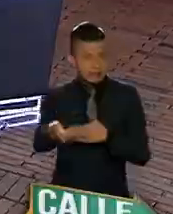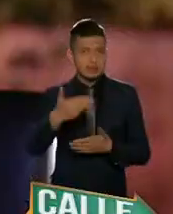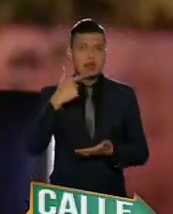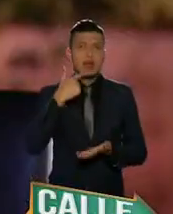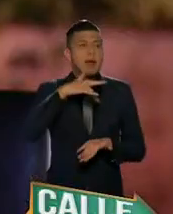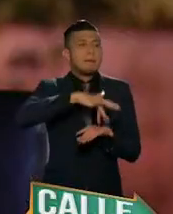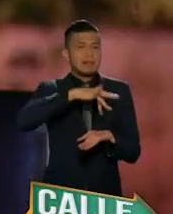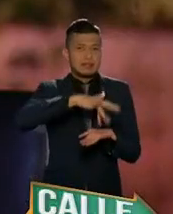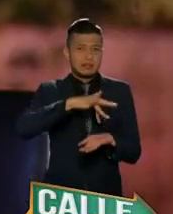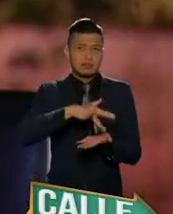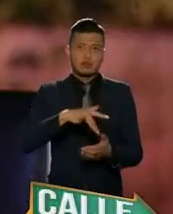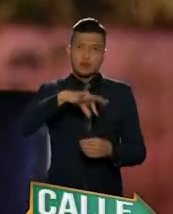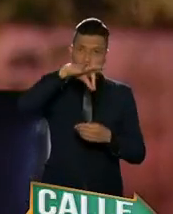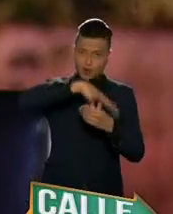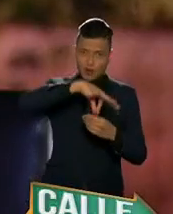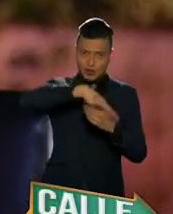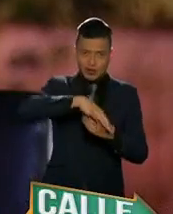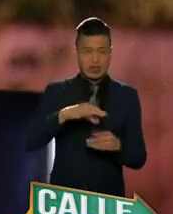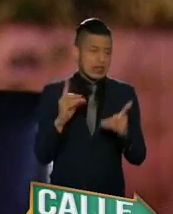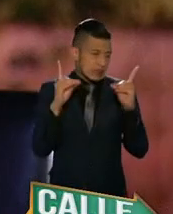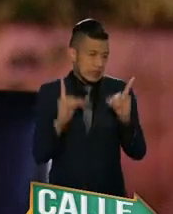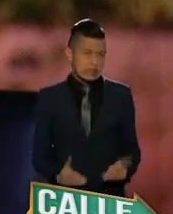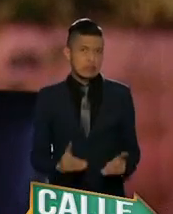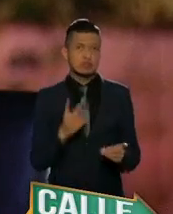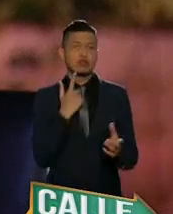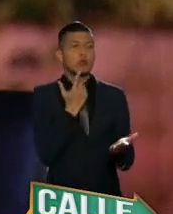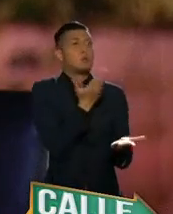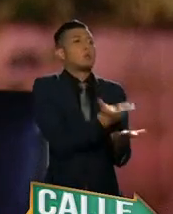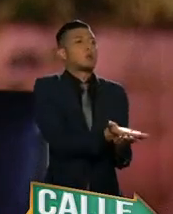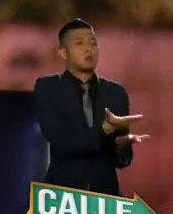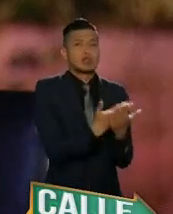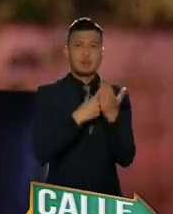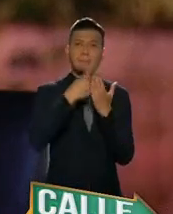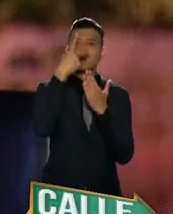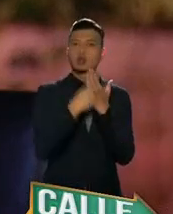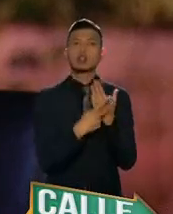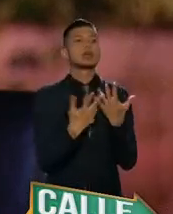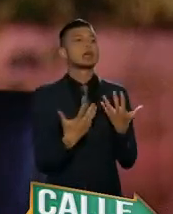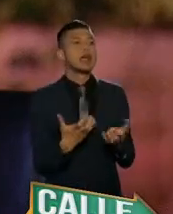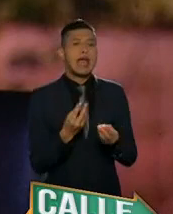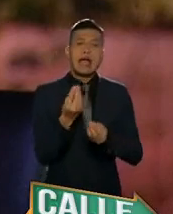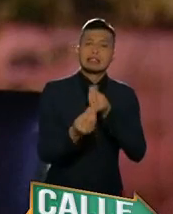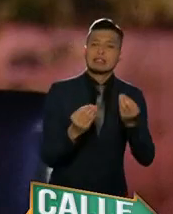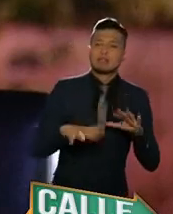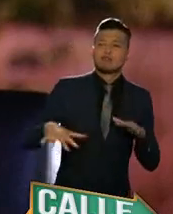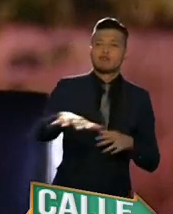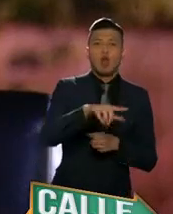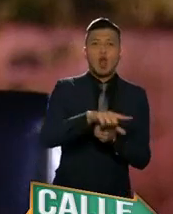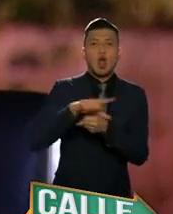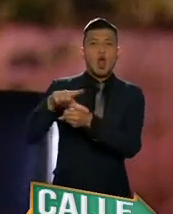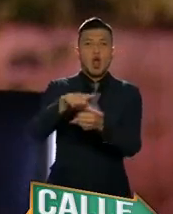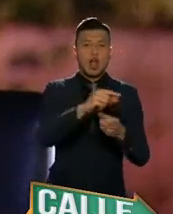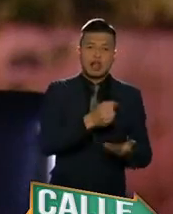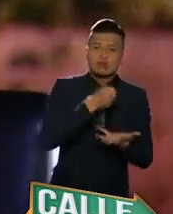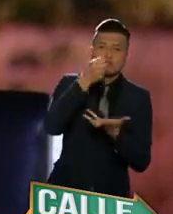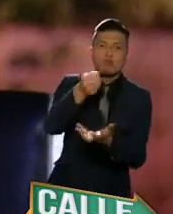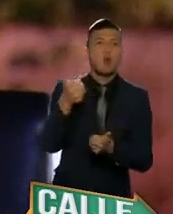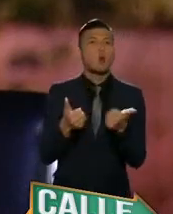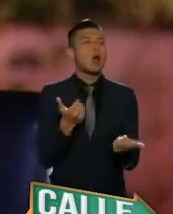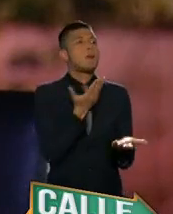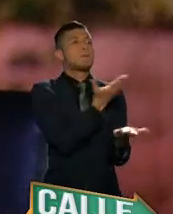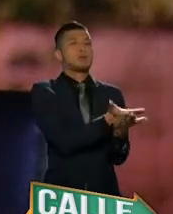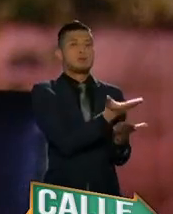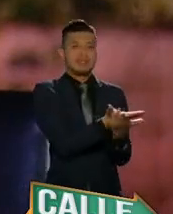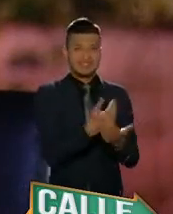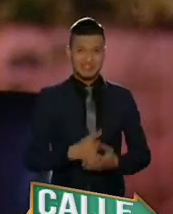con su voto los proyectos, postular de hecho, los proyectos específicos a los que queremos destinarle recursos. Tú ves que